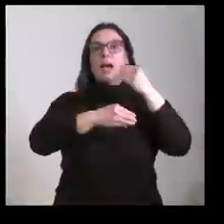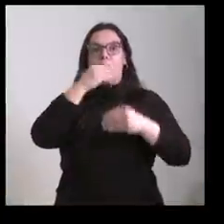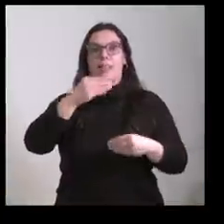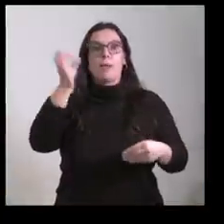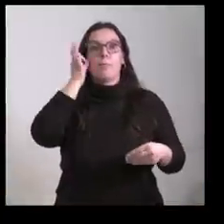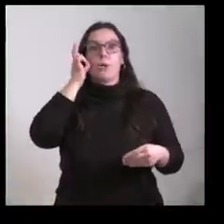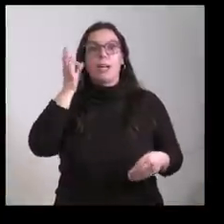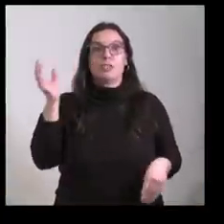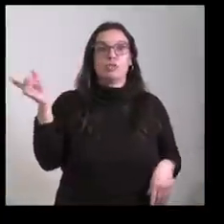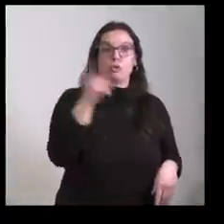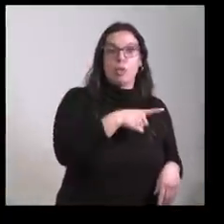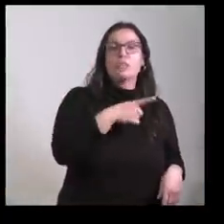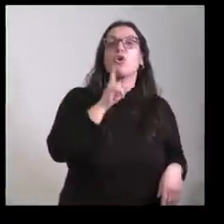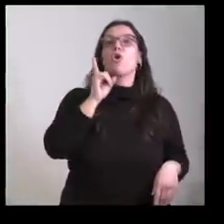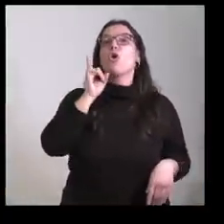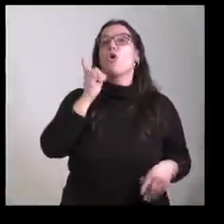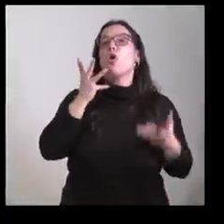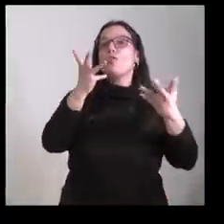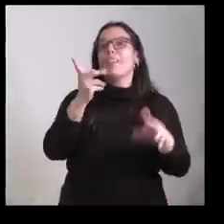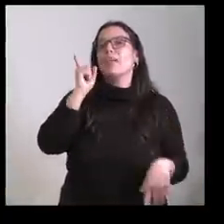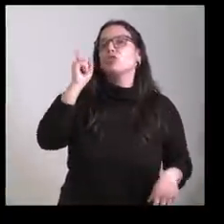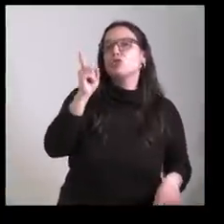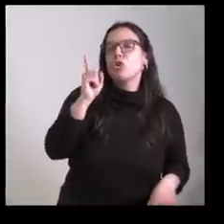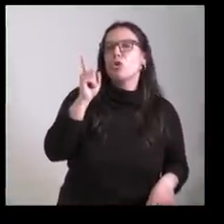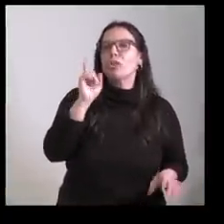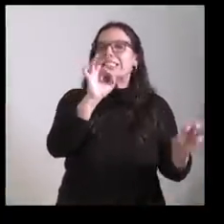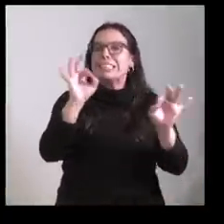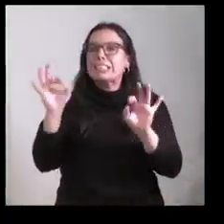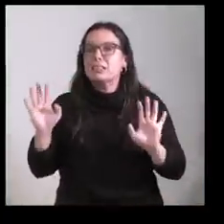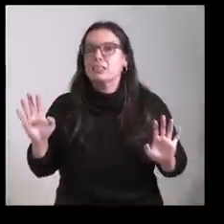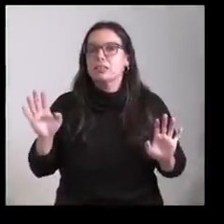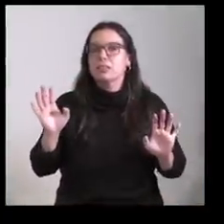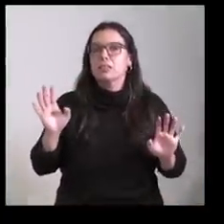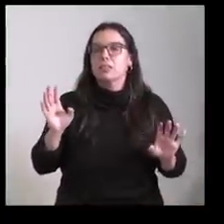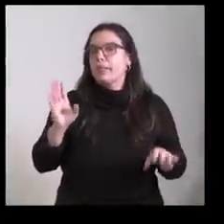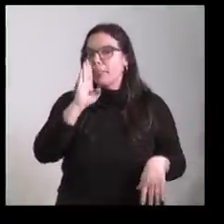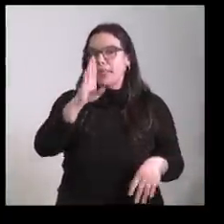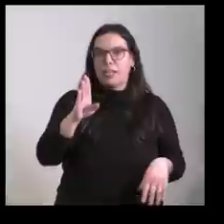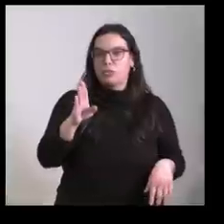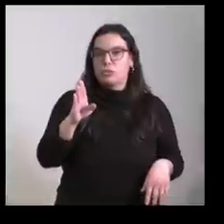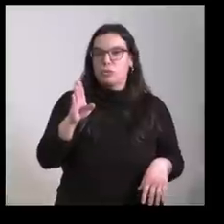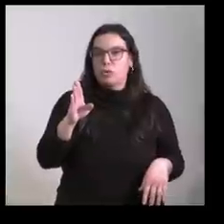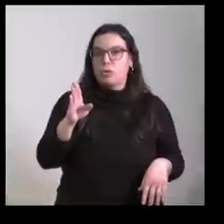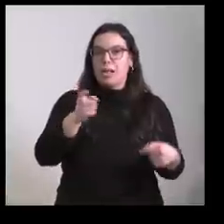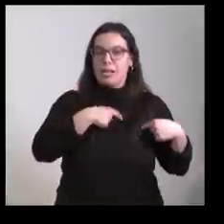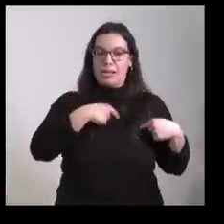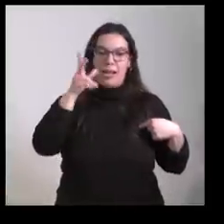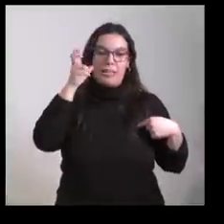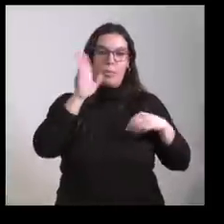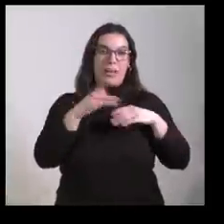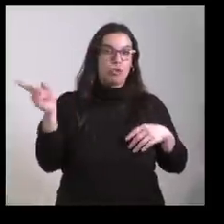se hacen las otras tres pues se va a ofrecer para casos concretos no me ha quedado muy claro si entra directamente en agenda o es algo que se ofrece por determinados